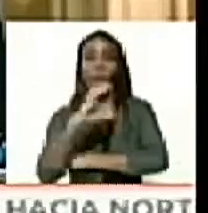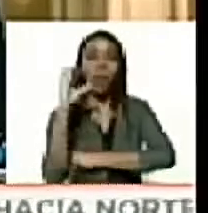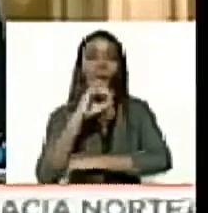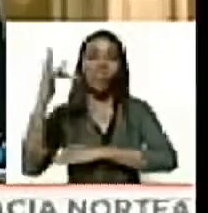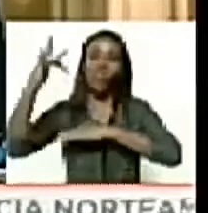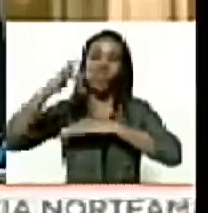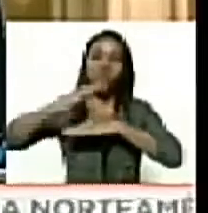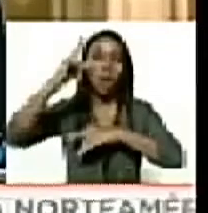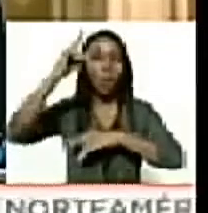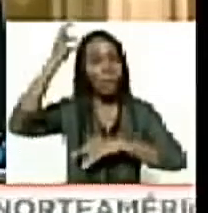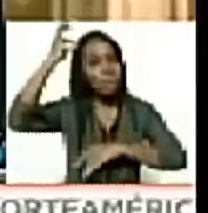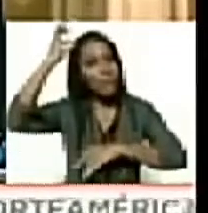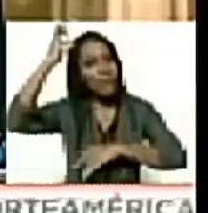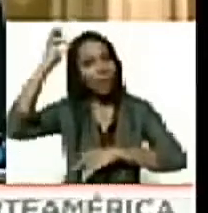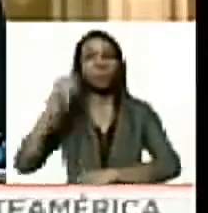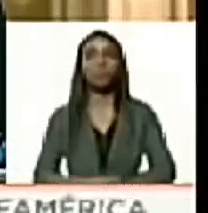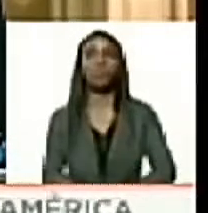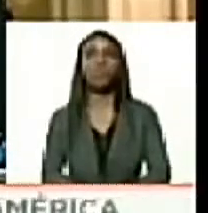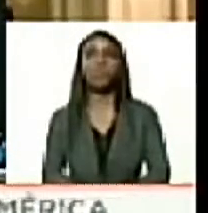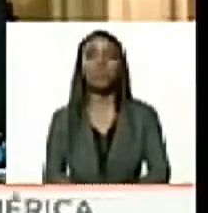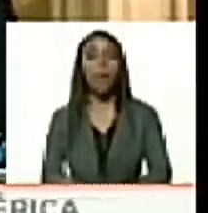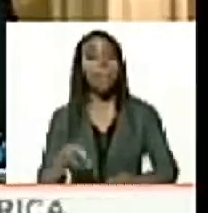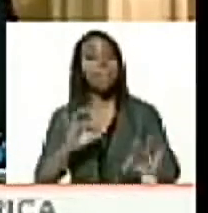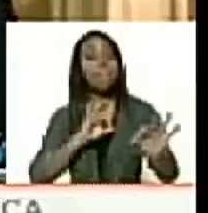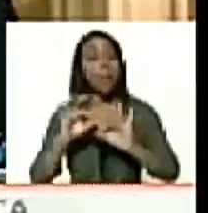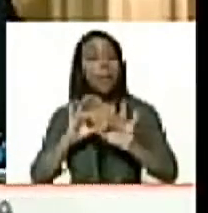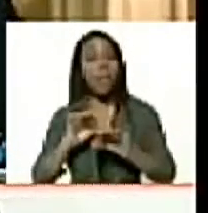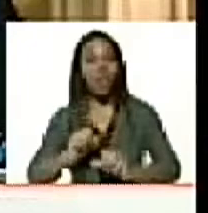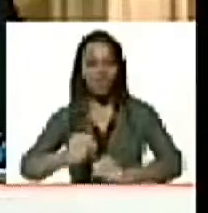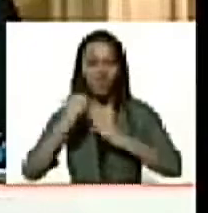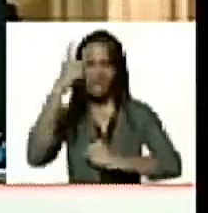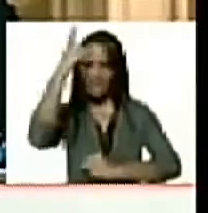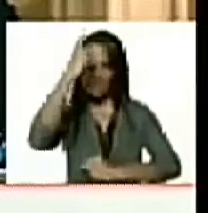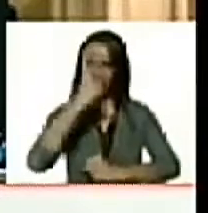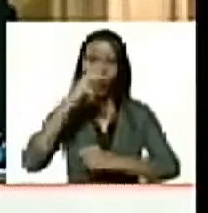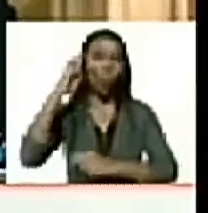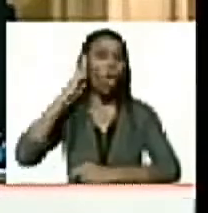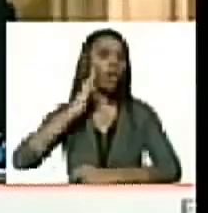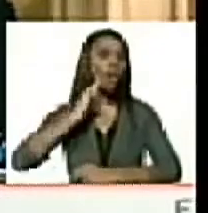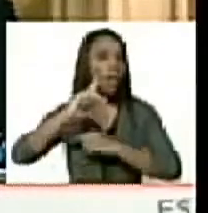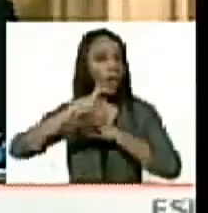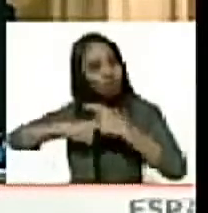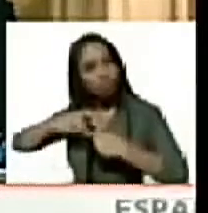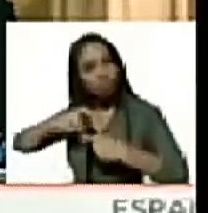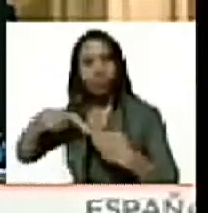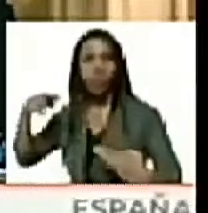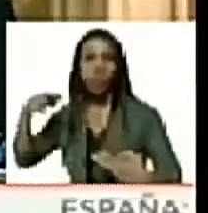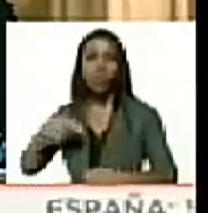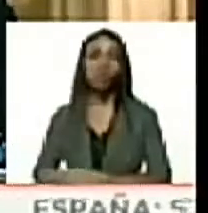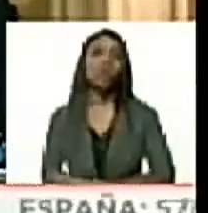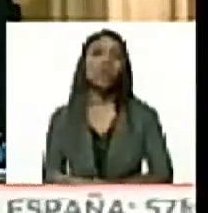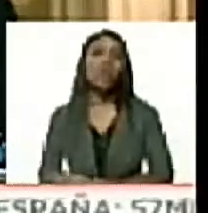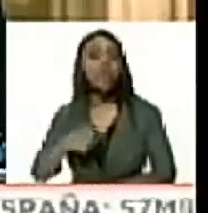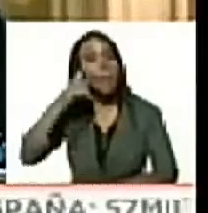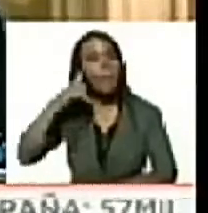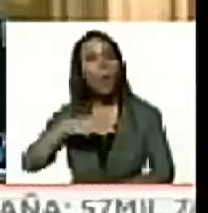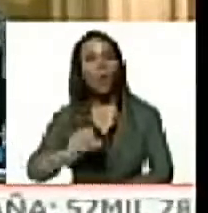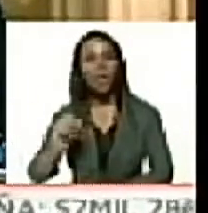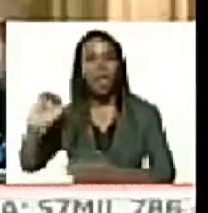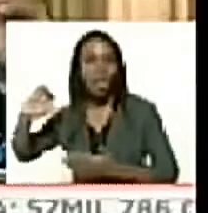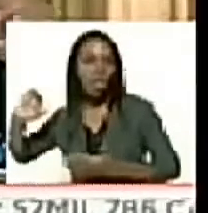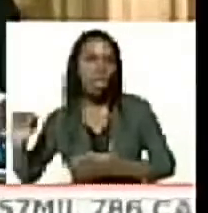como hemos, digamos, bromeado en Venezuela, es que a la gente que está alrededor piénsenlo, son 15 millones de dólares que son,